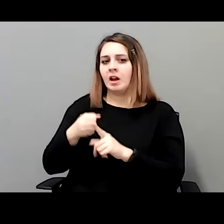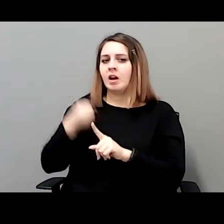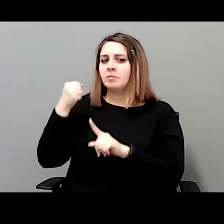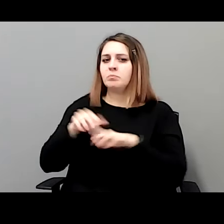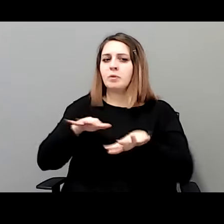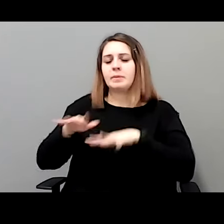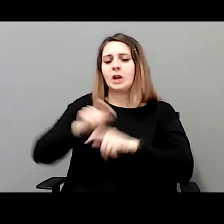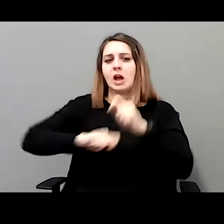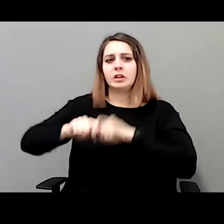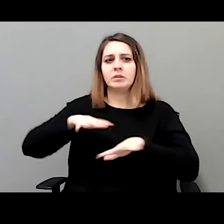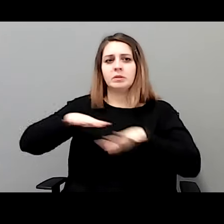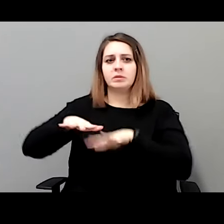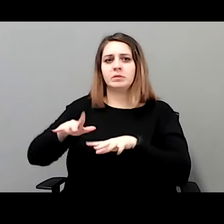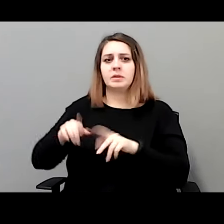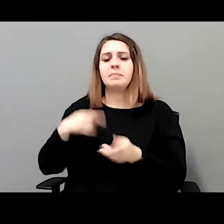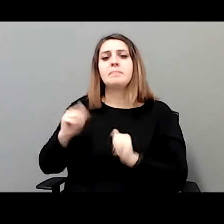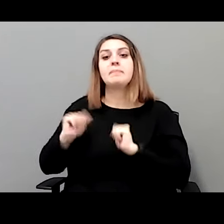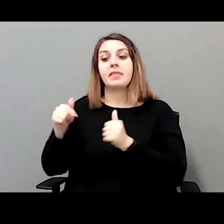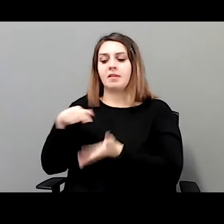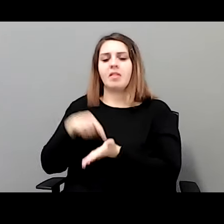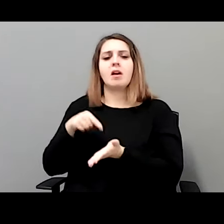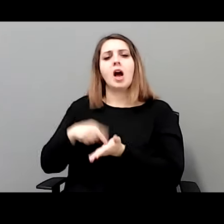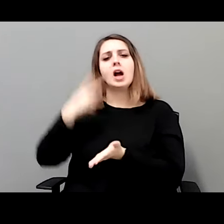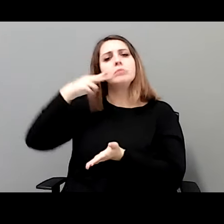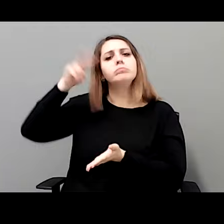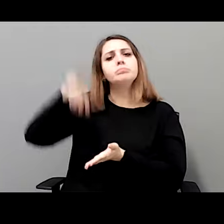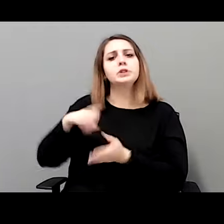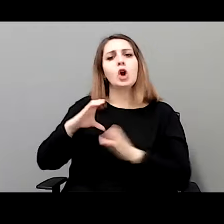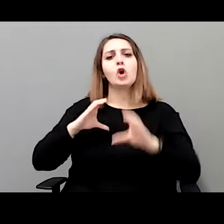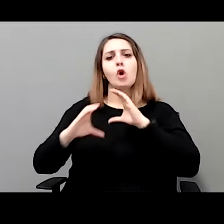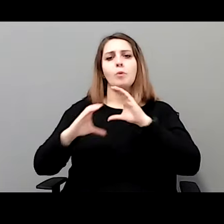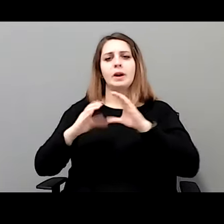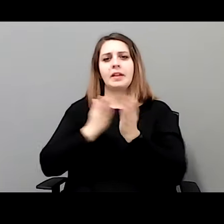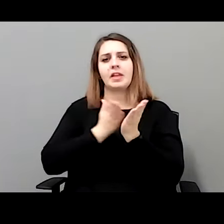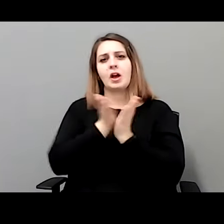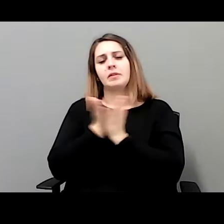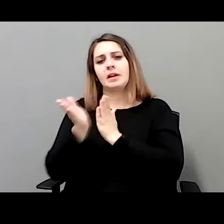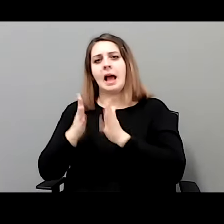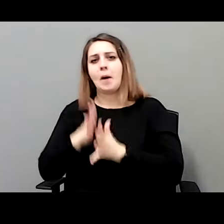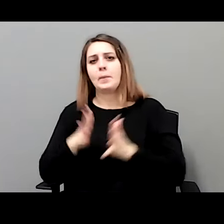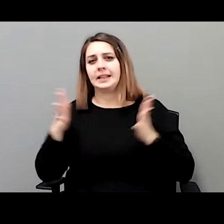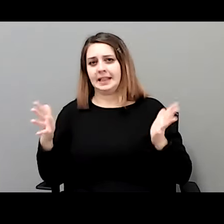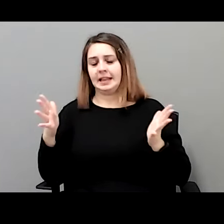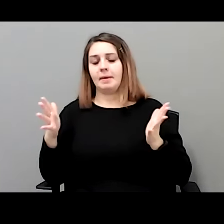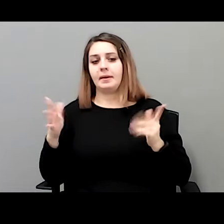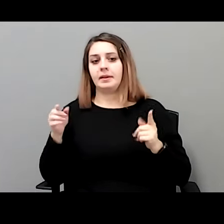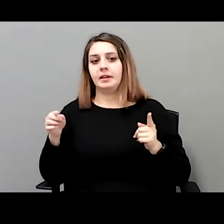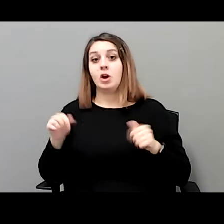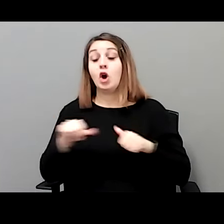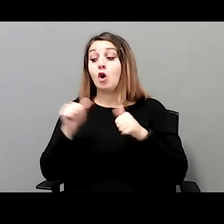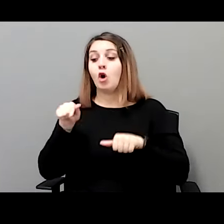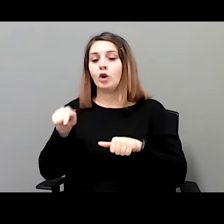ganas, se comenzó a demandar el reconocimiento de la comunicación aumentativa y alternativa de forma